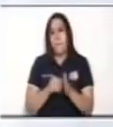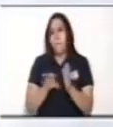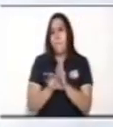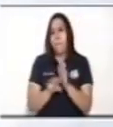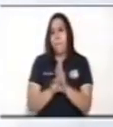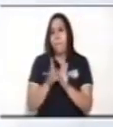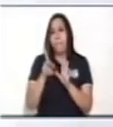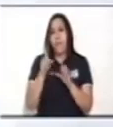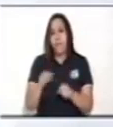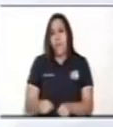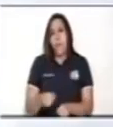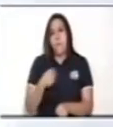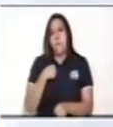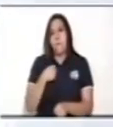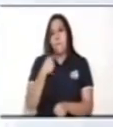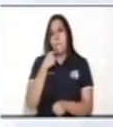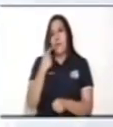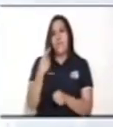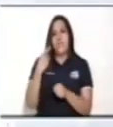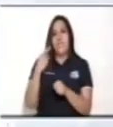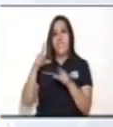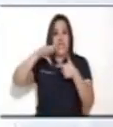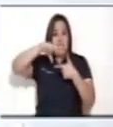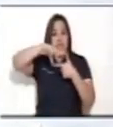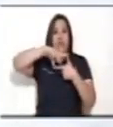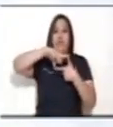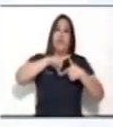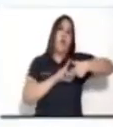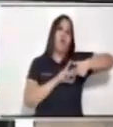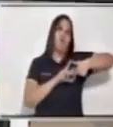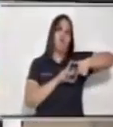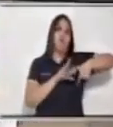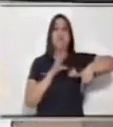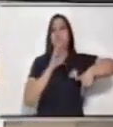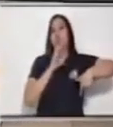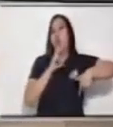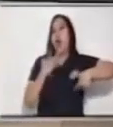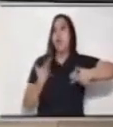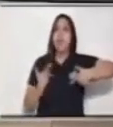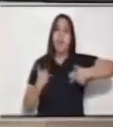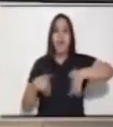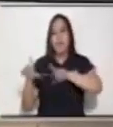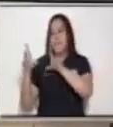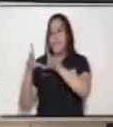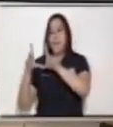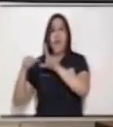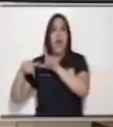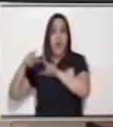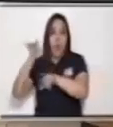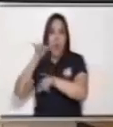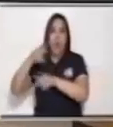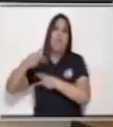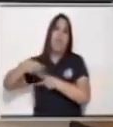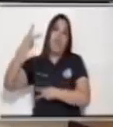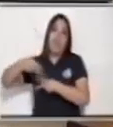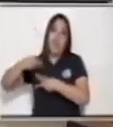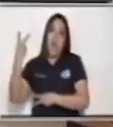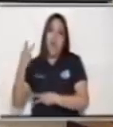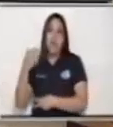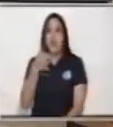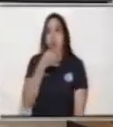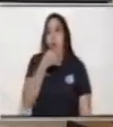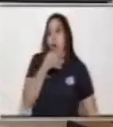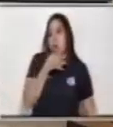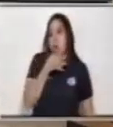decir que son barras de chocolate, o ventanas, o galletas, no sé, tú